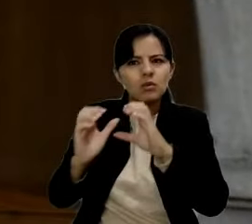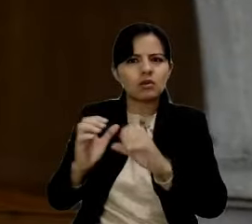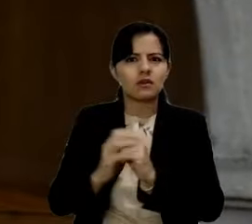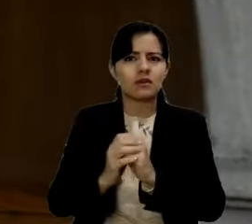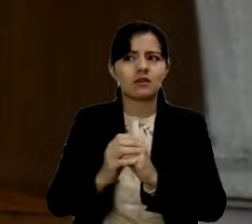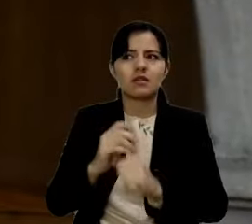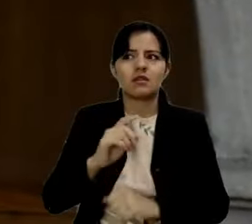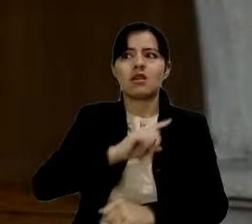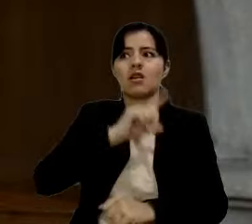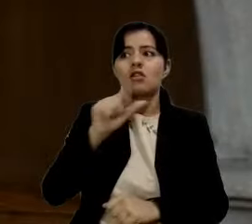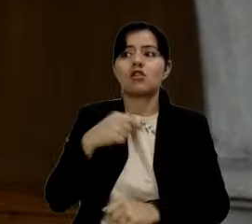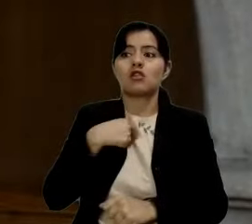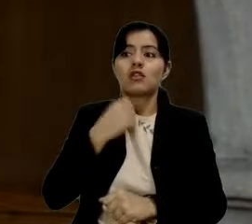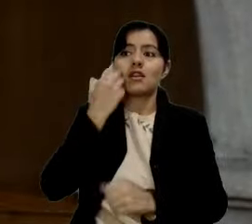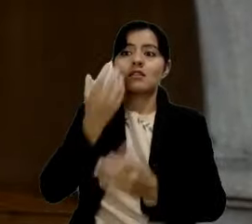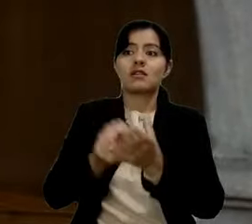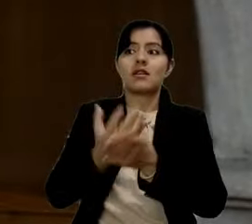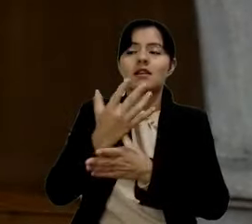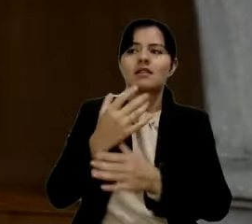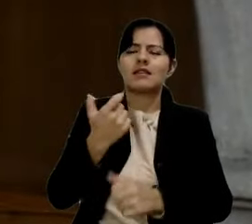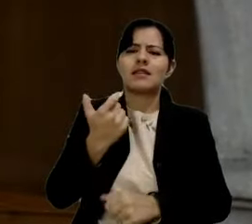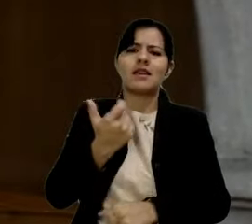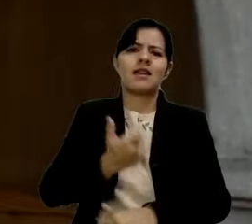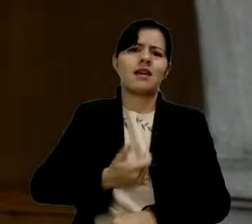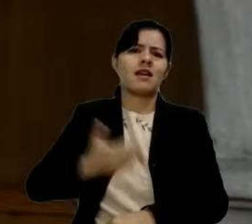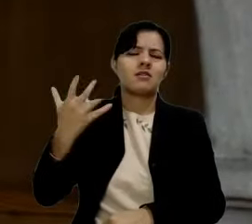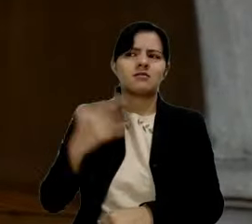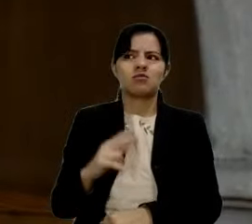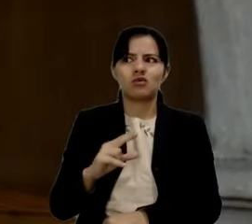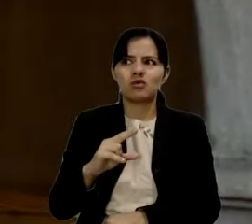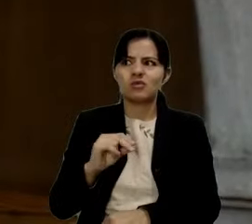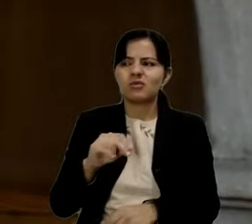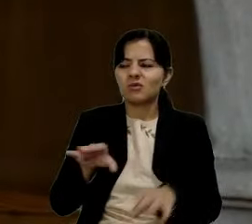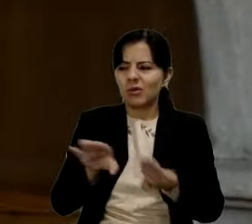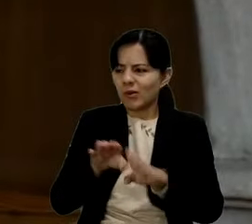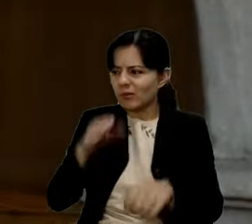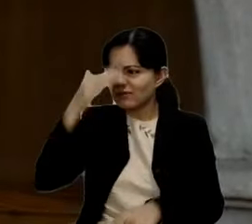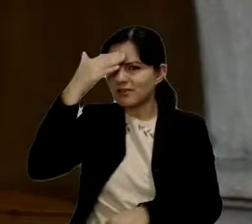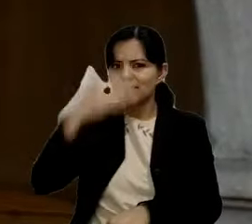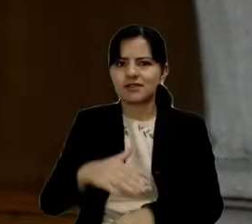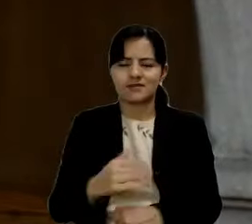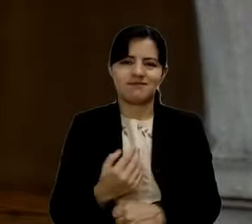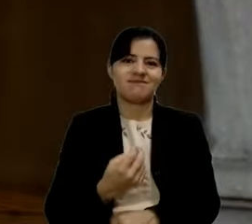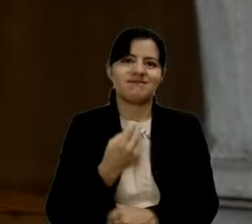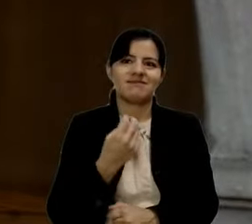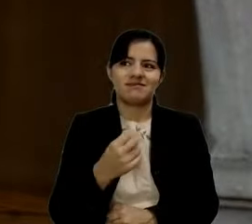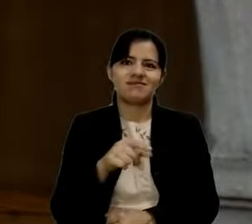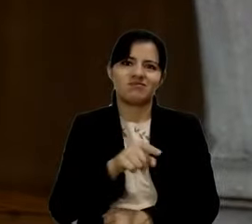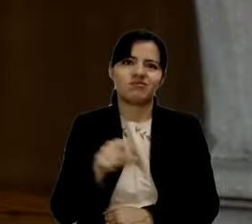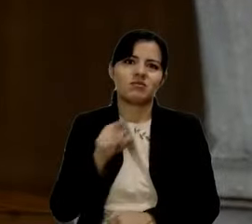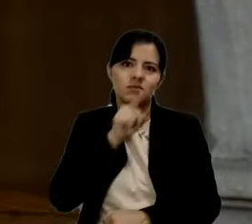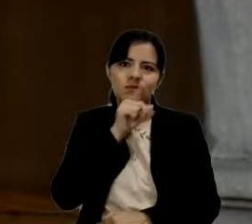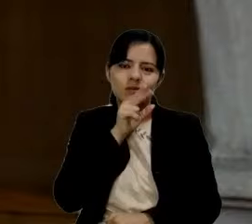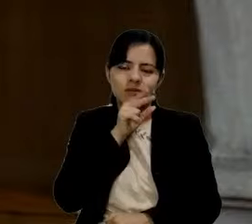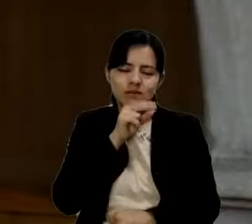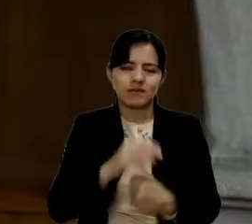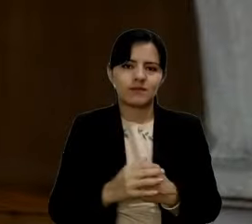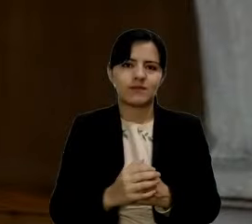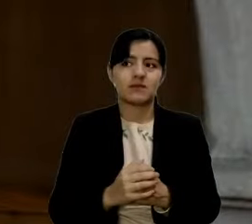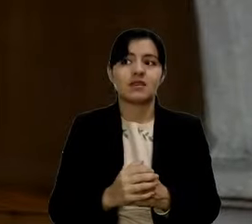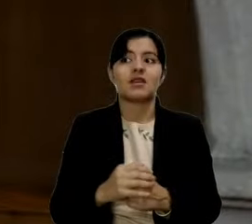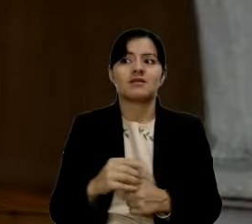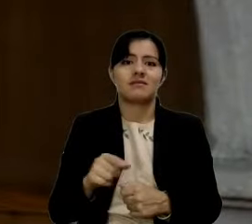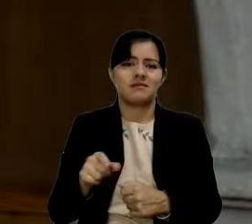tarifas excesivas. Lo cierto es que la falta de regulaciones claras en el servicio